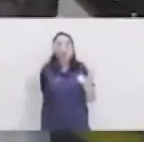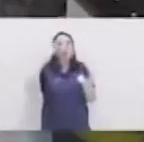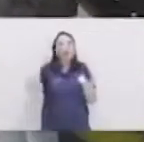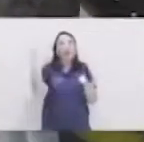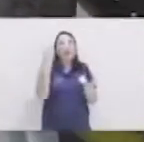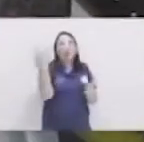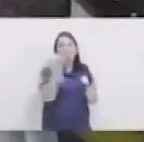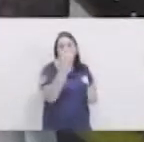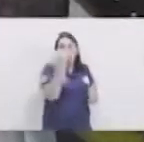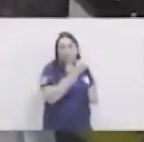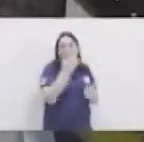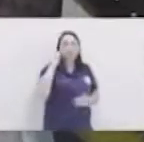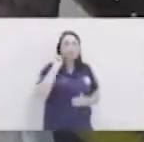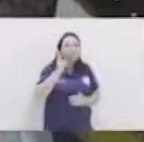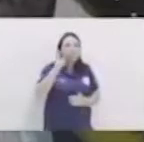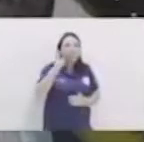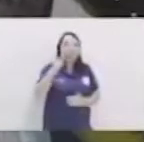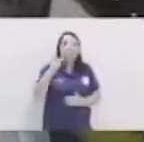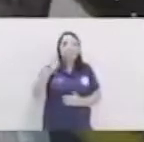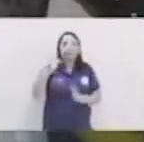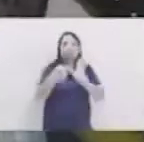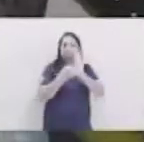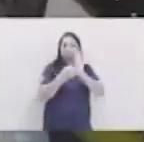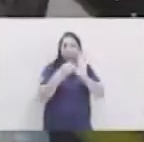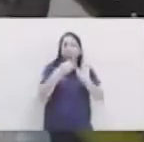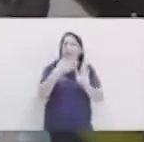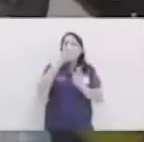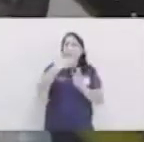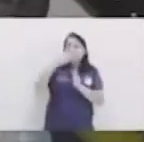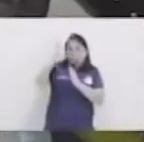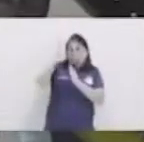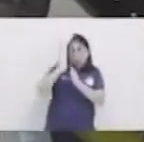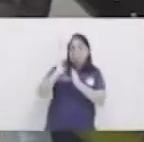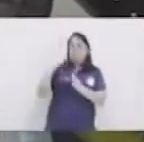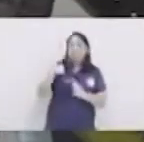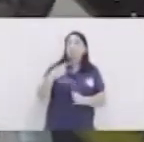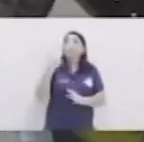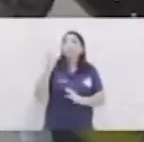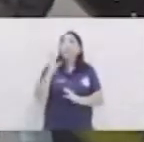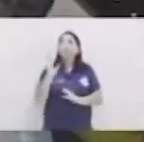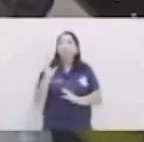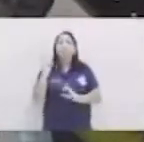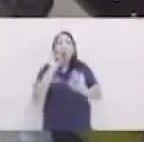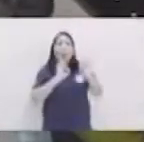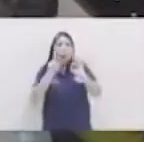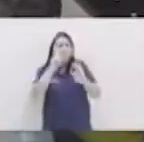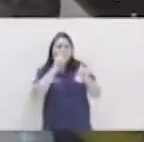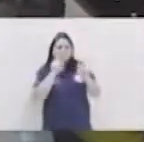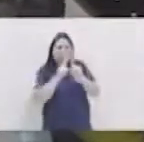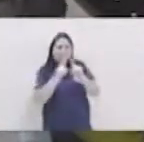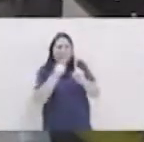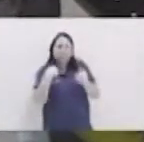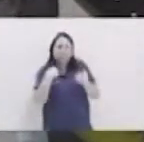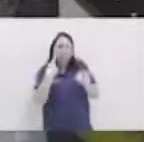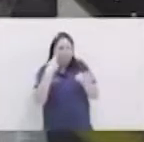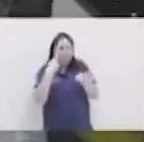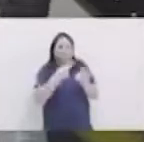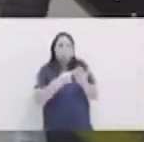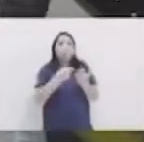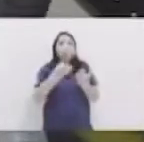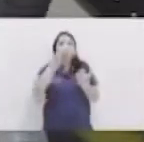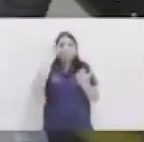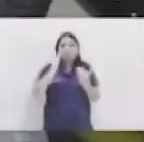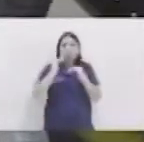sus dioses y pues la manera en que pues posiblemente ven a un ser supremo, por decirlo así, ¿verdad?